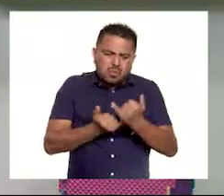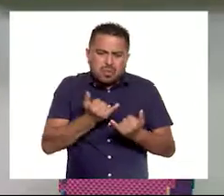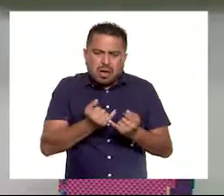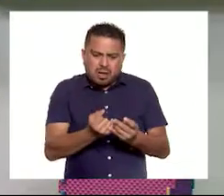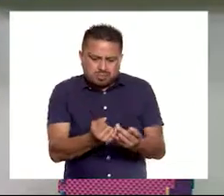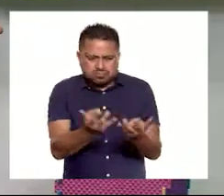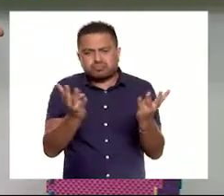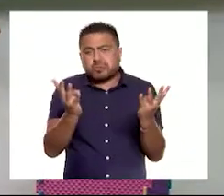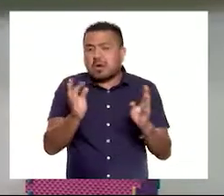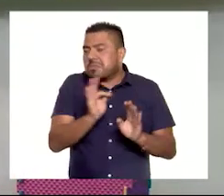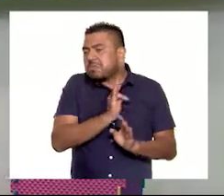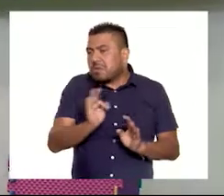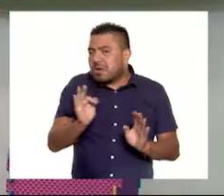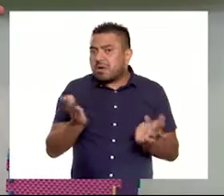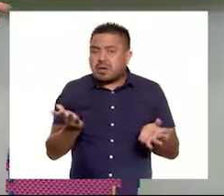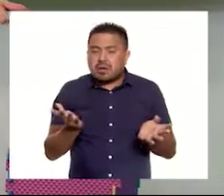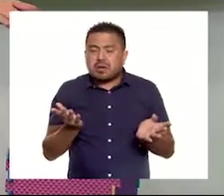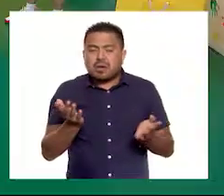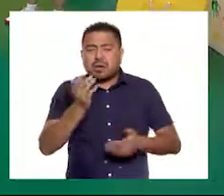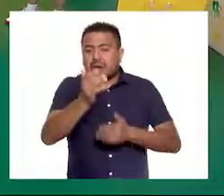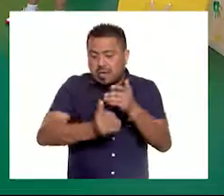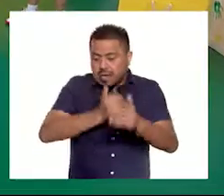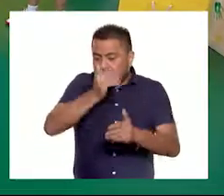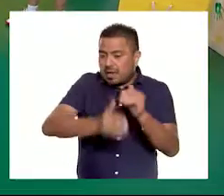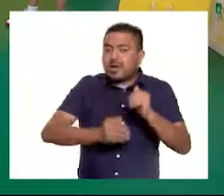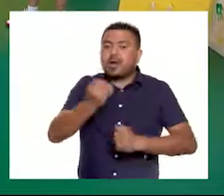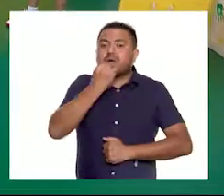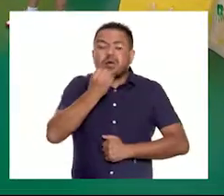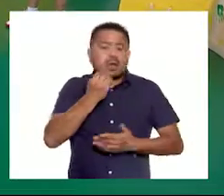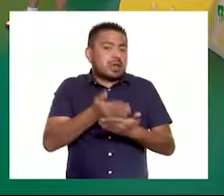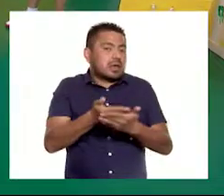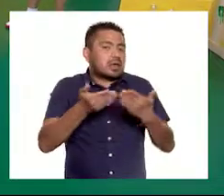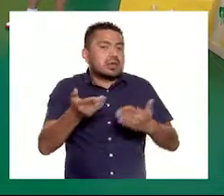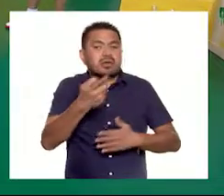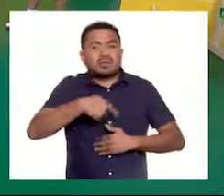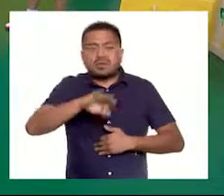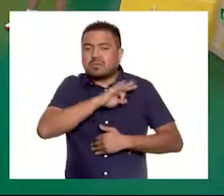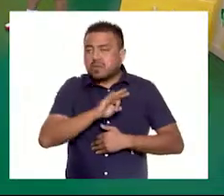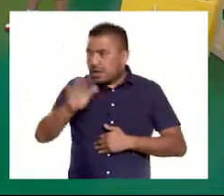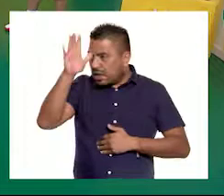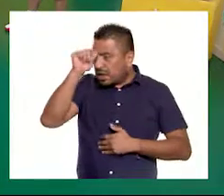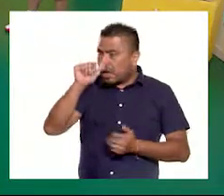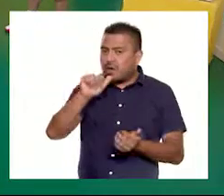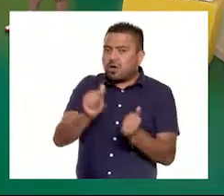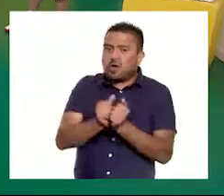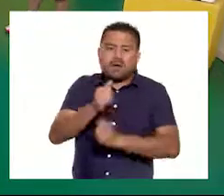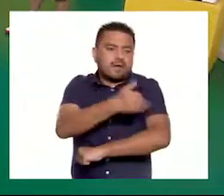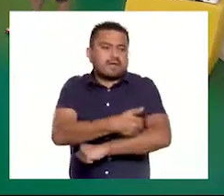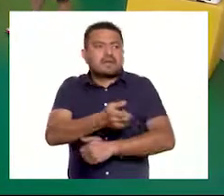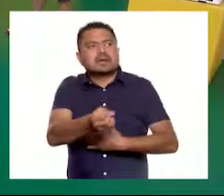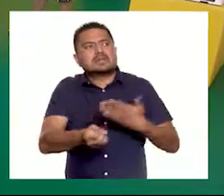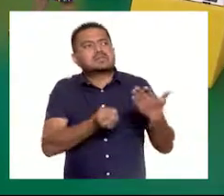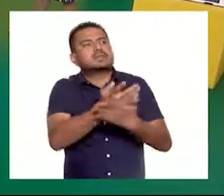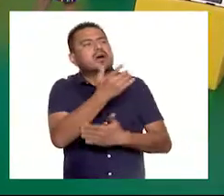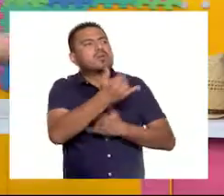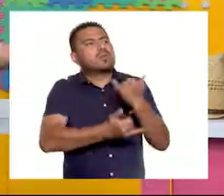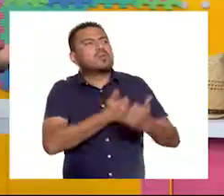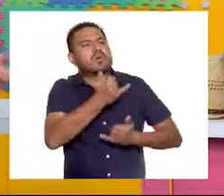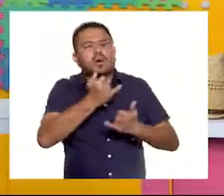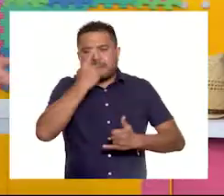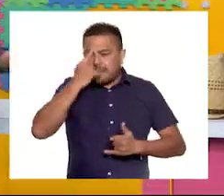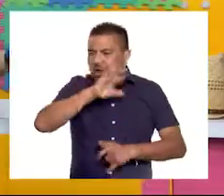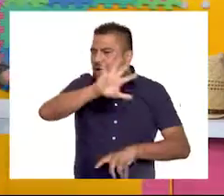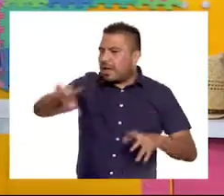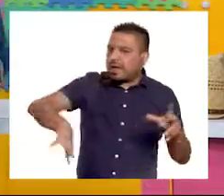mesa. Pudiera haber sido. O terminando la comida, entonces, ponerse de acuerdo con la familia y salir a un lugar donde haya juegos para